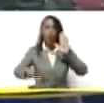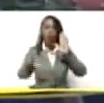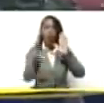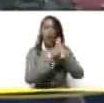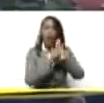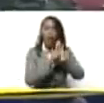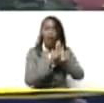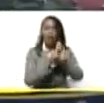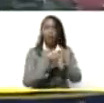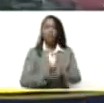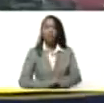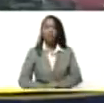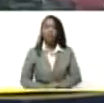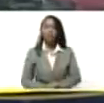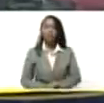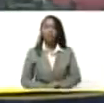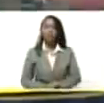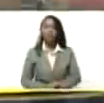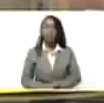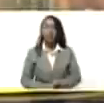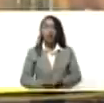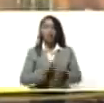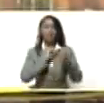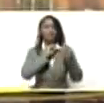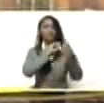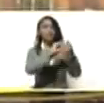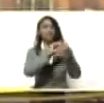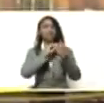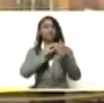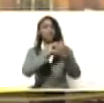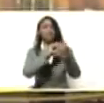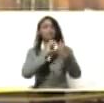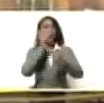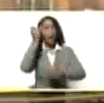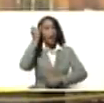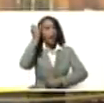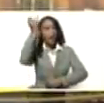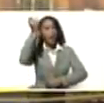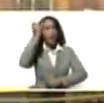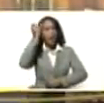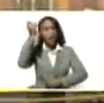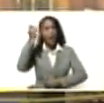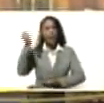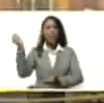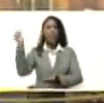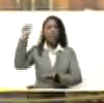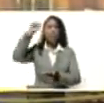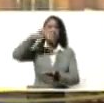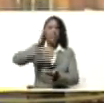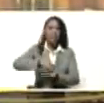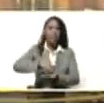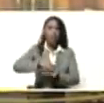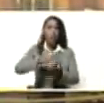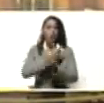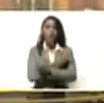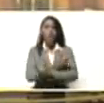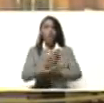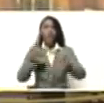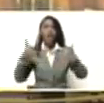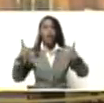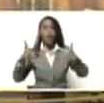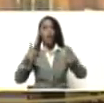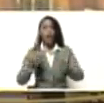indirectas utilizando todos los métodos con paciencia y nosotros éramos muy optimistas